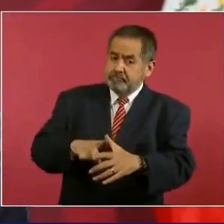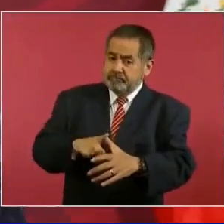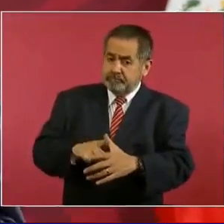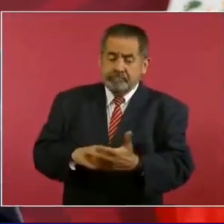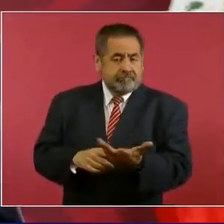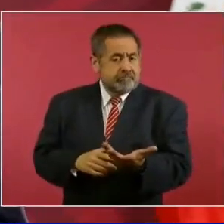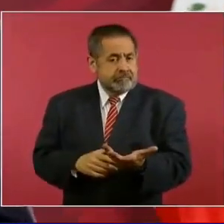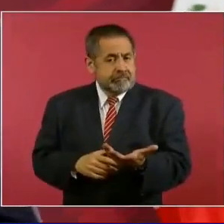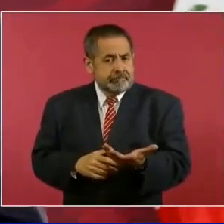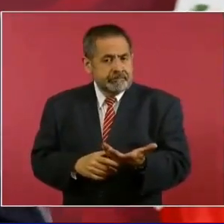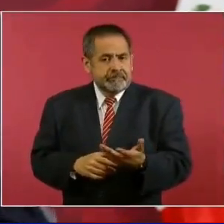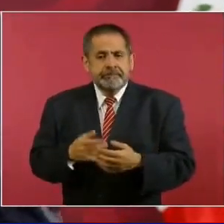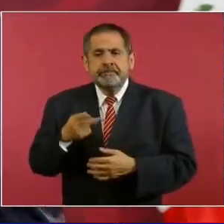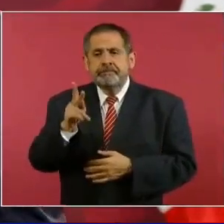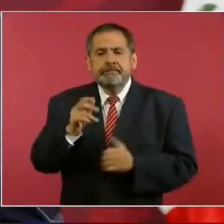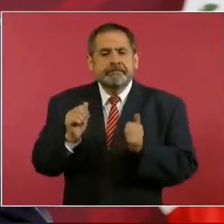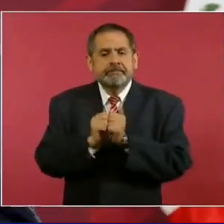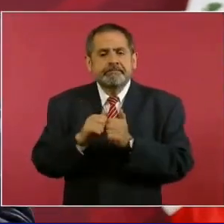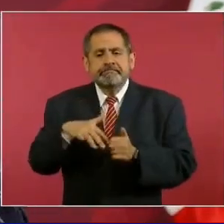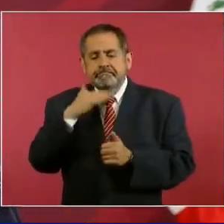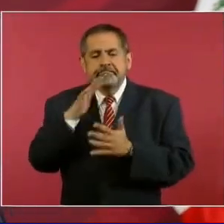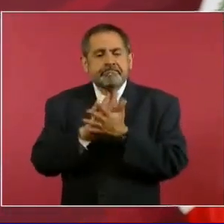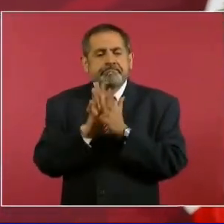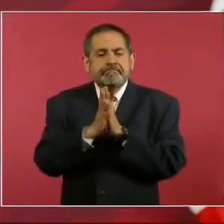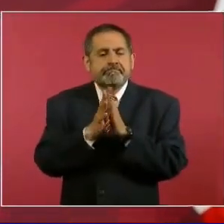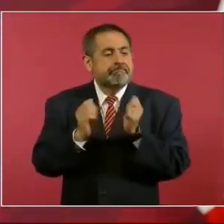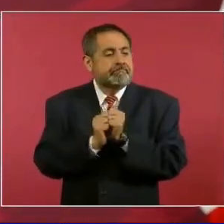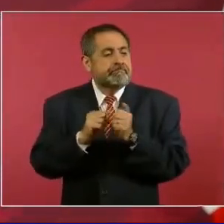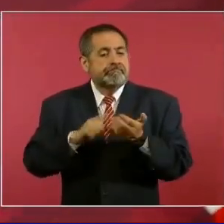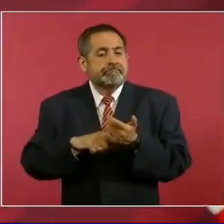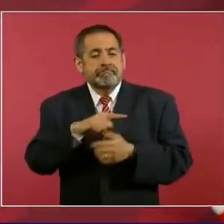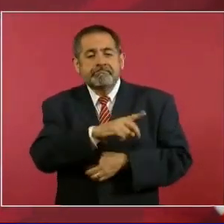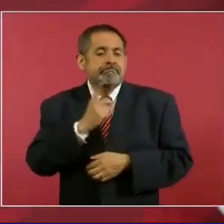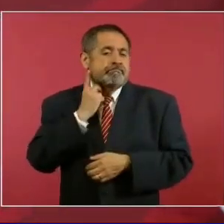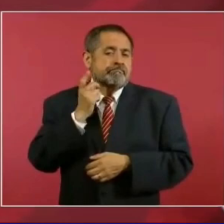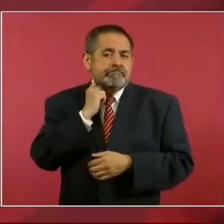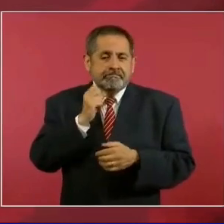crearon, con la complicidad de los legisladores,